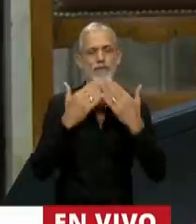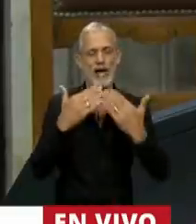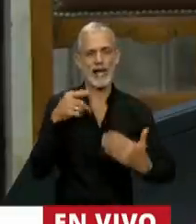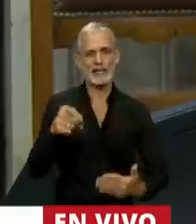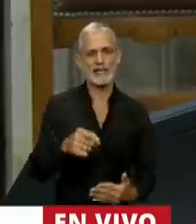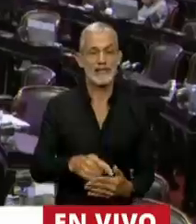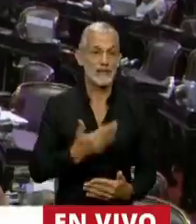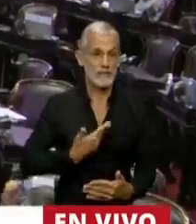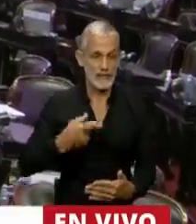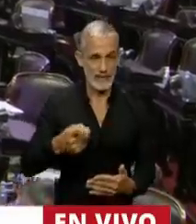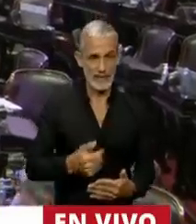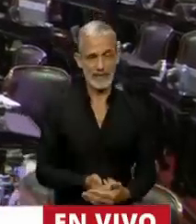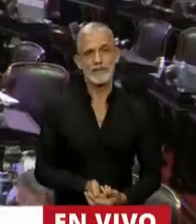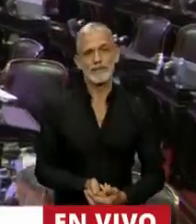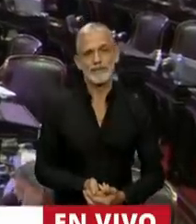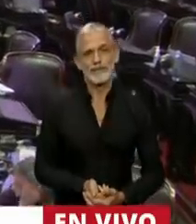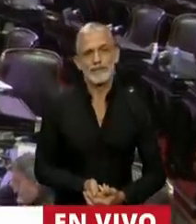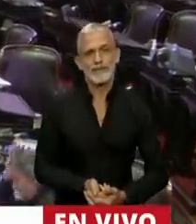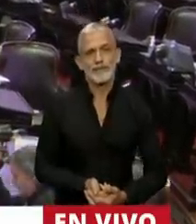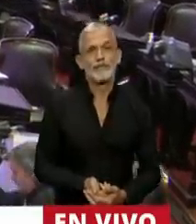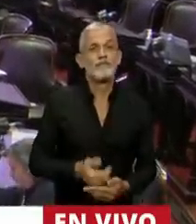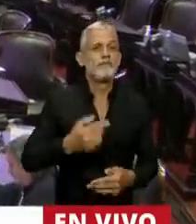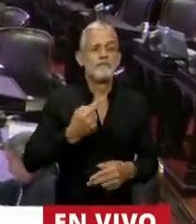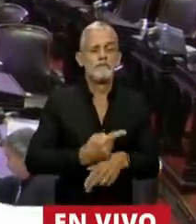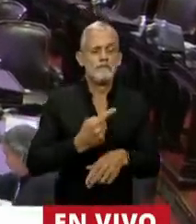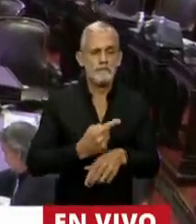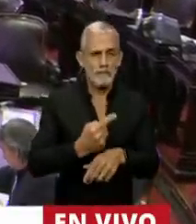Gracias, señor presidente. Primero,